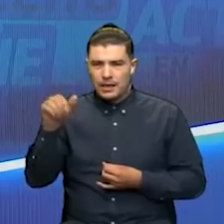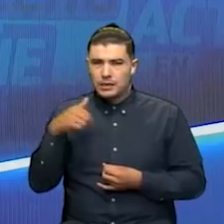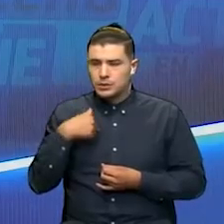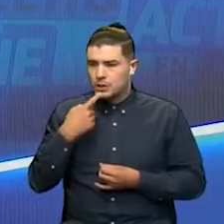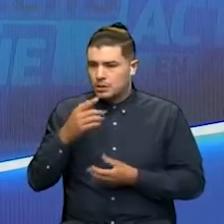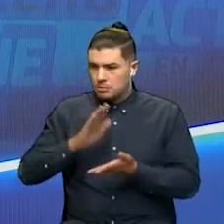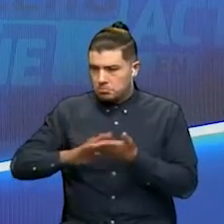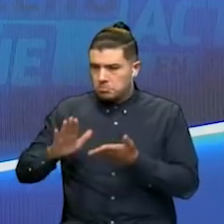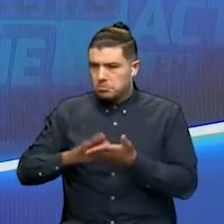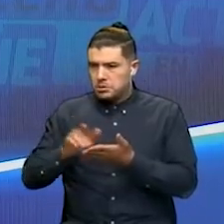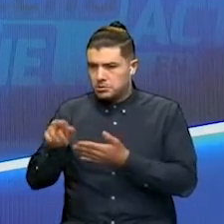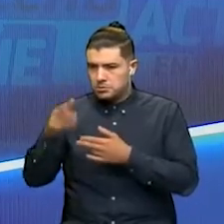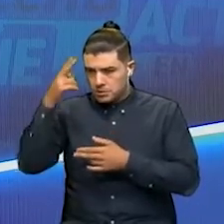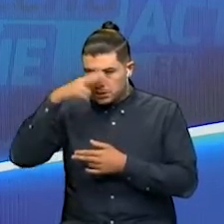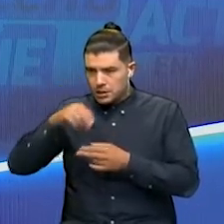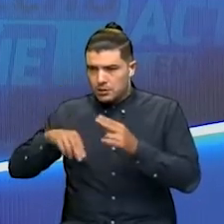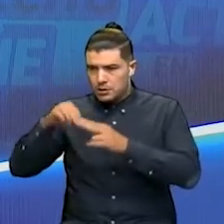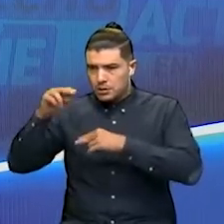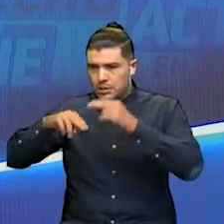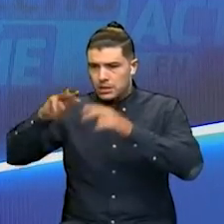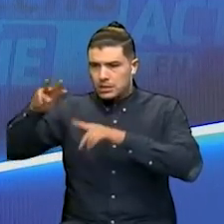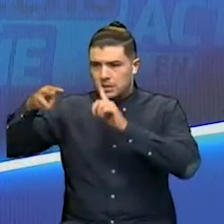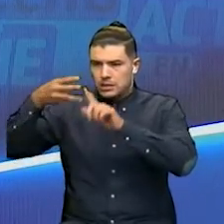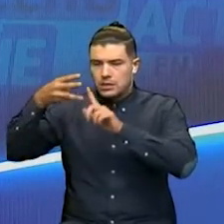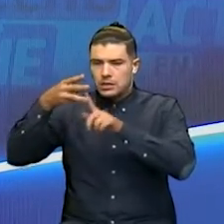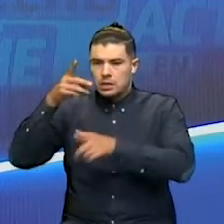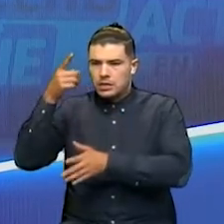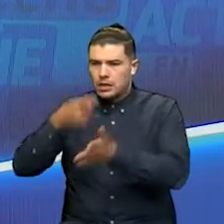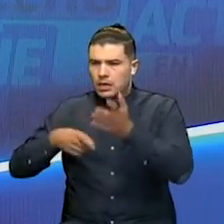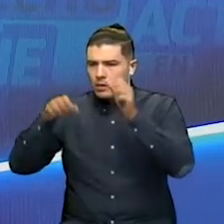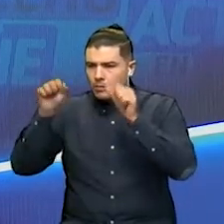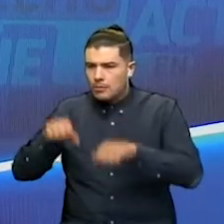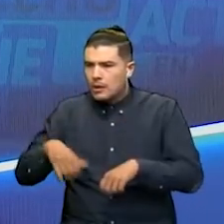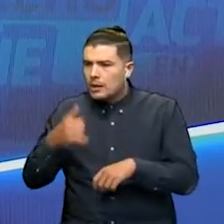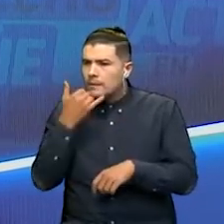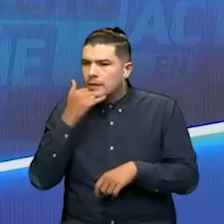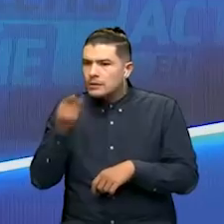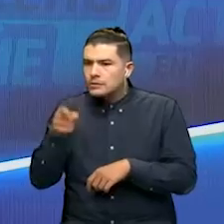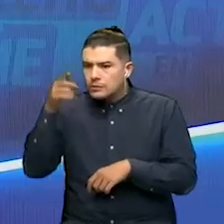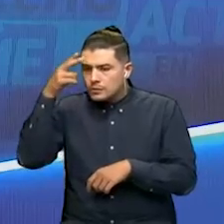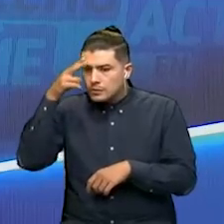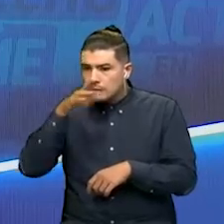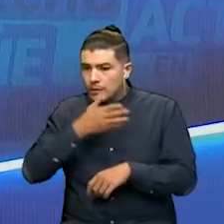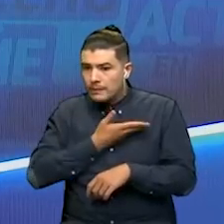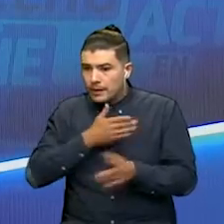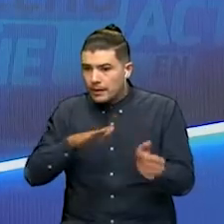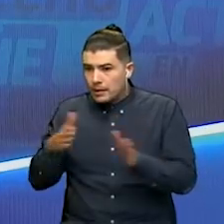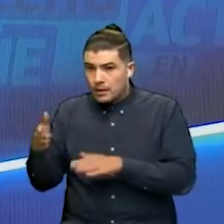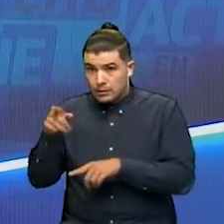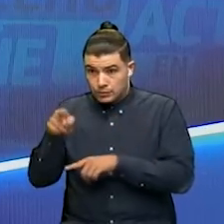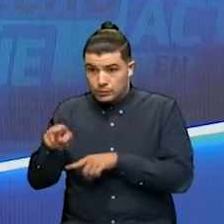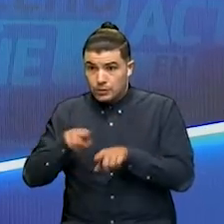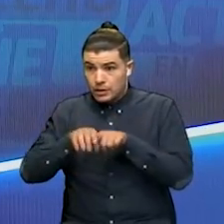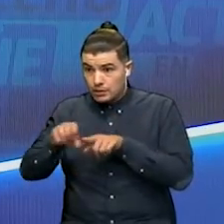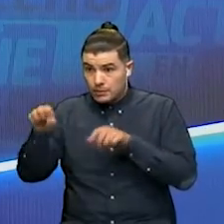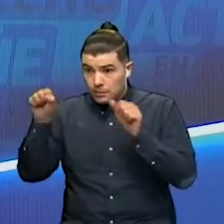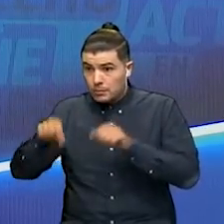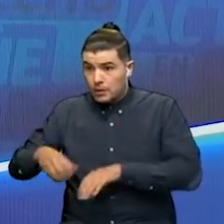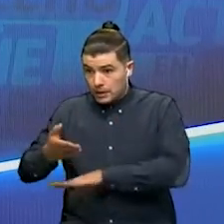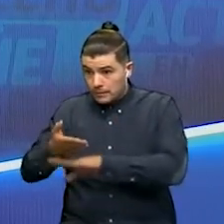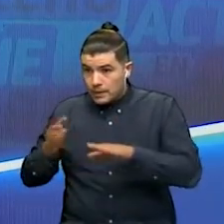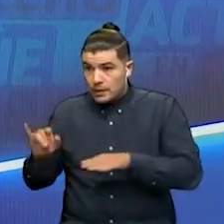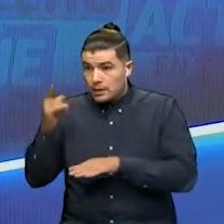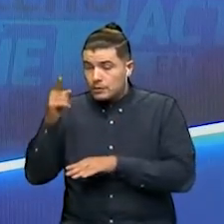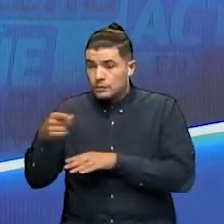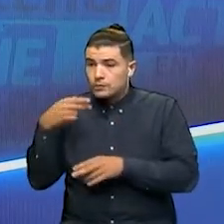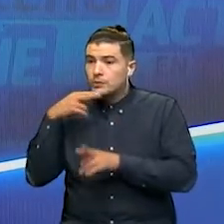permitió a su hijo construir en este tercer piso y qué puede llegar si fallece. ¿Pueden los hermanos entrar o no a reclamar? Abogado,